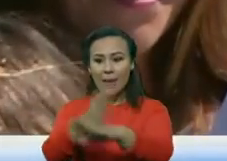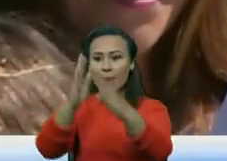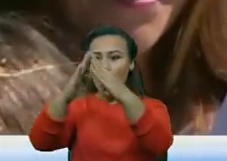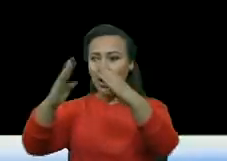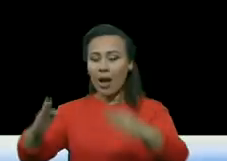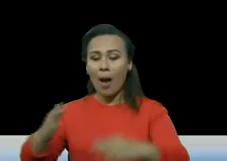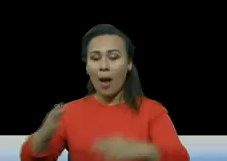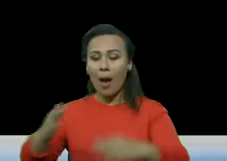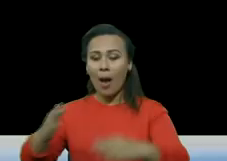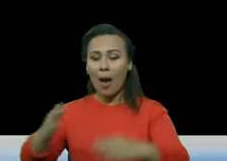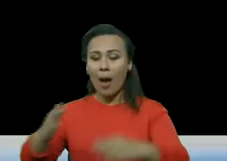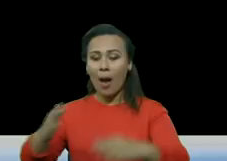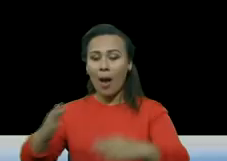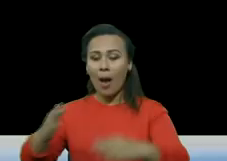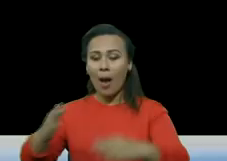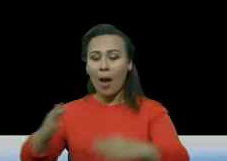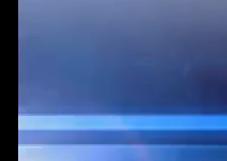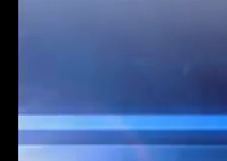chilenos.